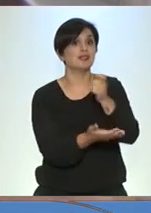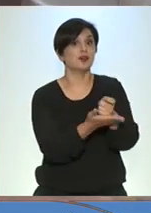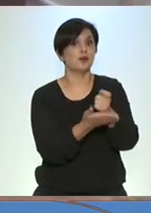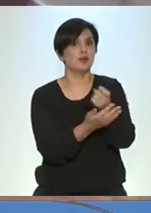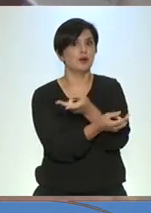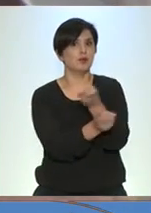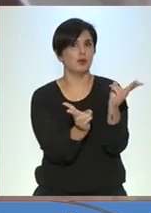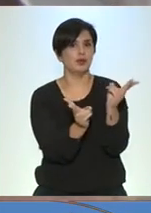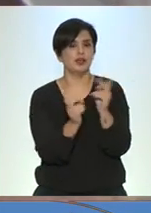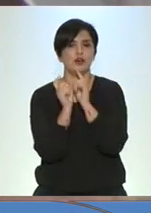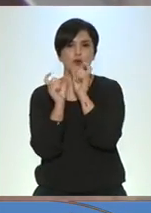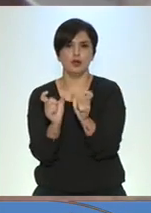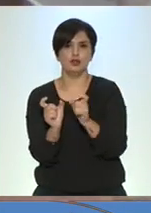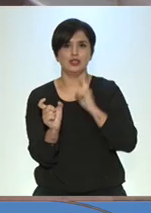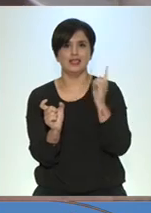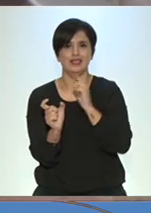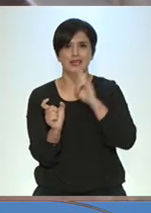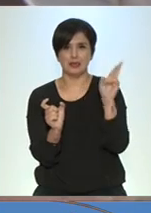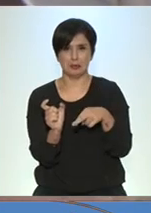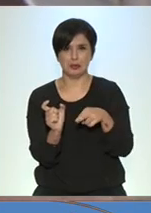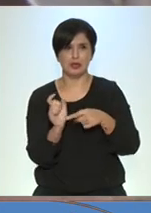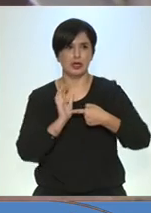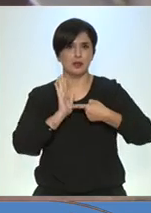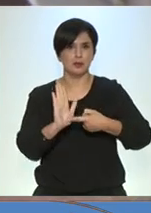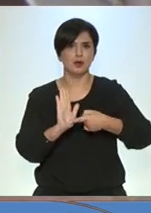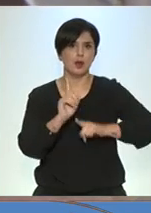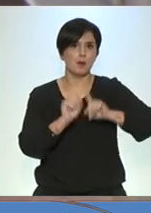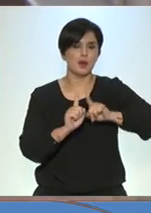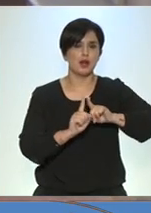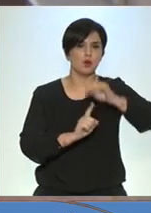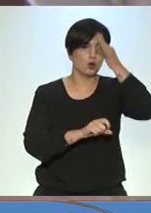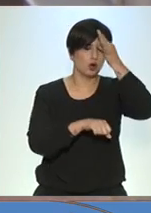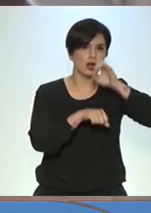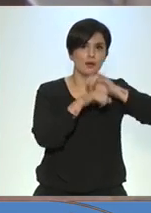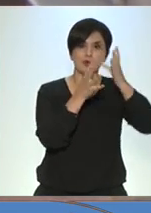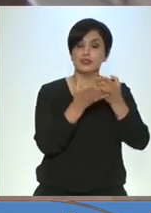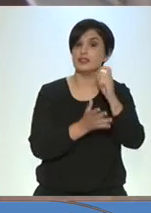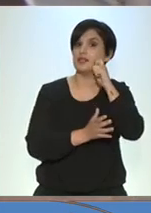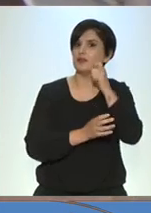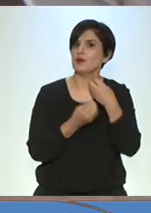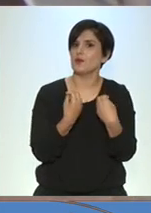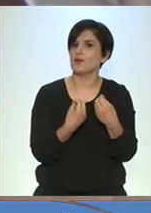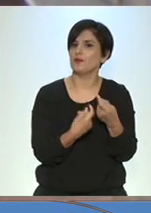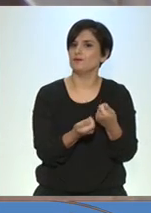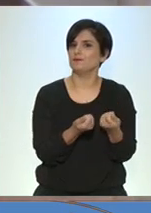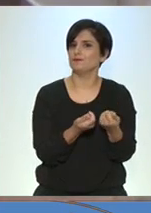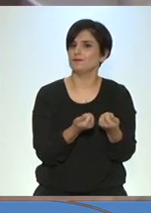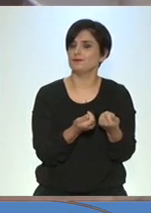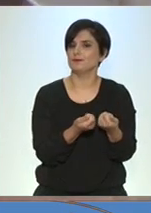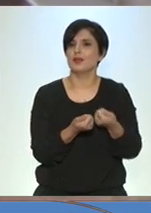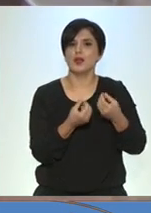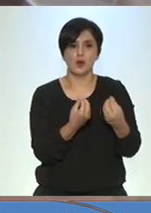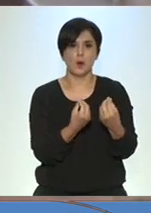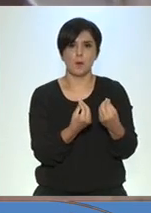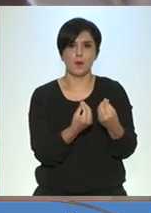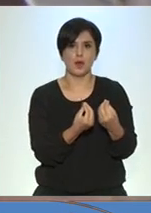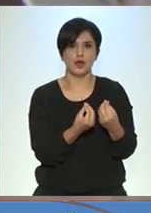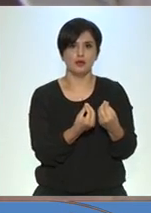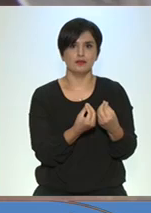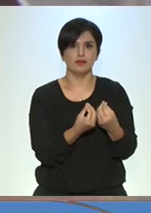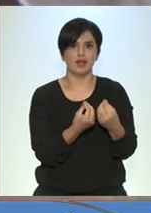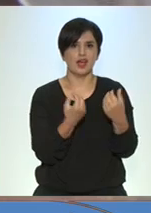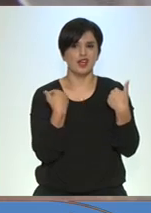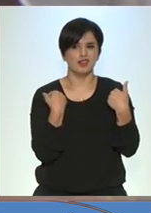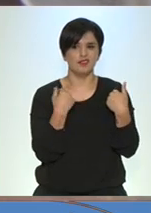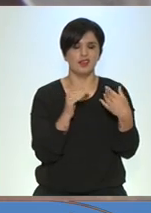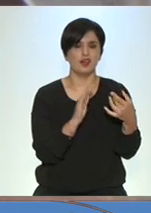de otras entidades ciudadanas han revelado que para algunos la pandemia se convirtió en un buen negocio y en un buen nicho de malas